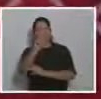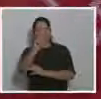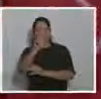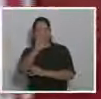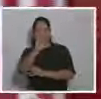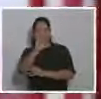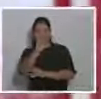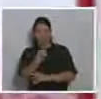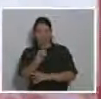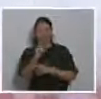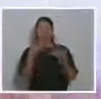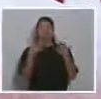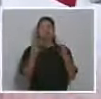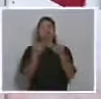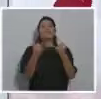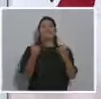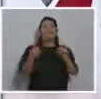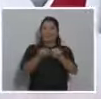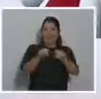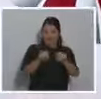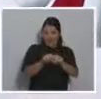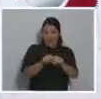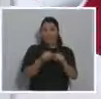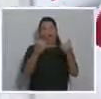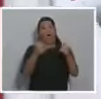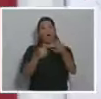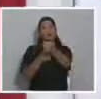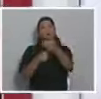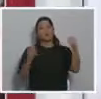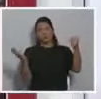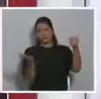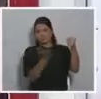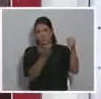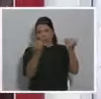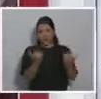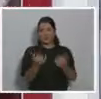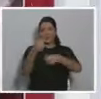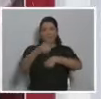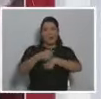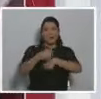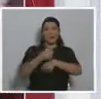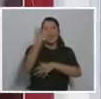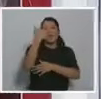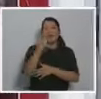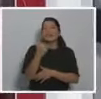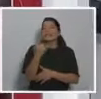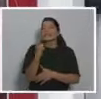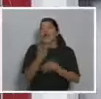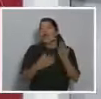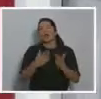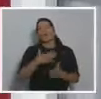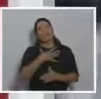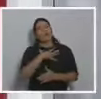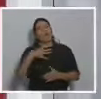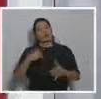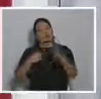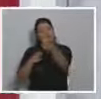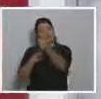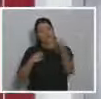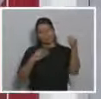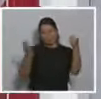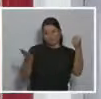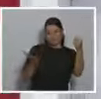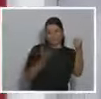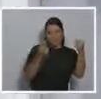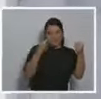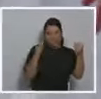está sin zapatos. Le vamos a abrir la puerta en este momento. Porque a mí, si algo me gusta, es abrir esta puerta para que usted se encuentre